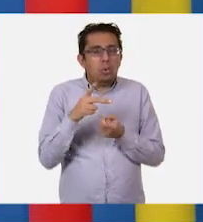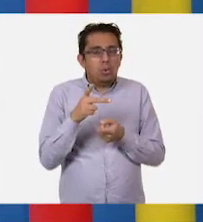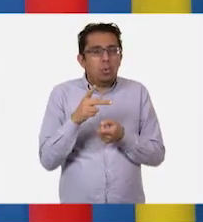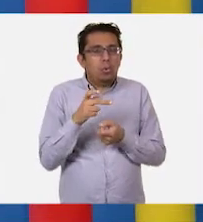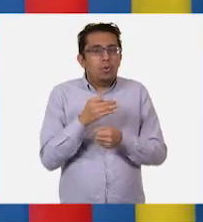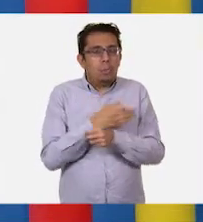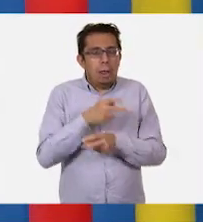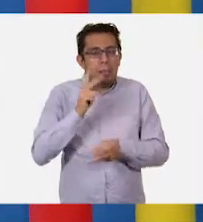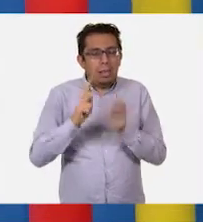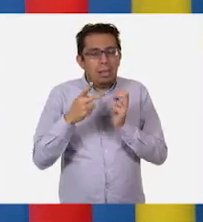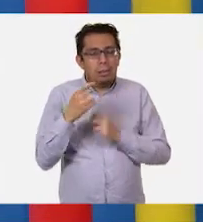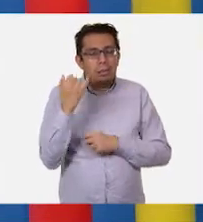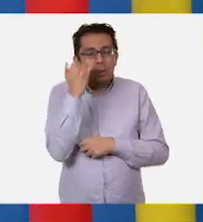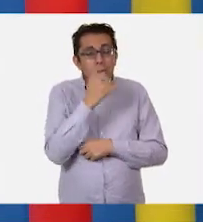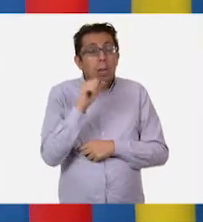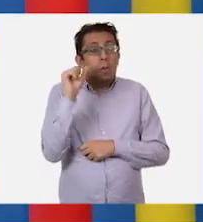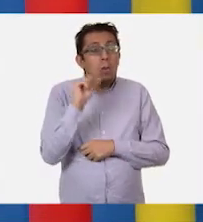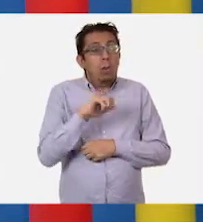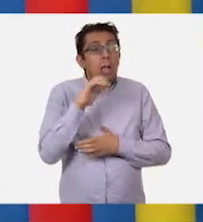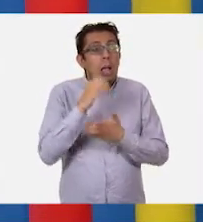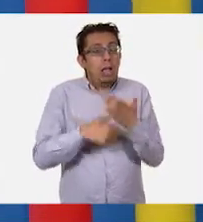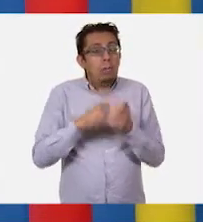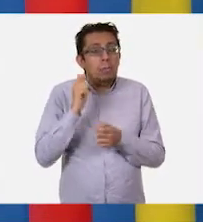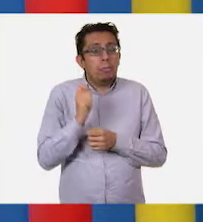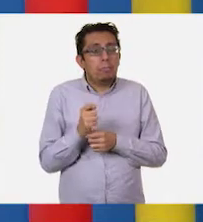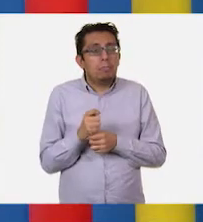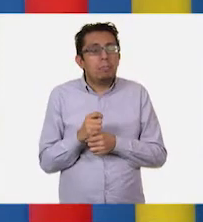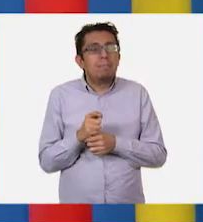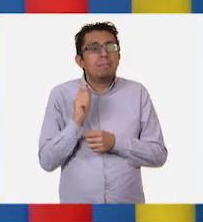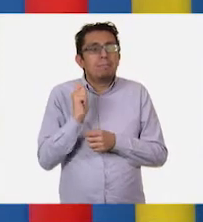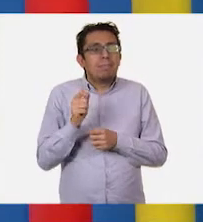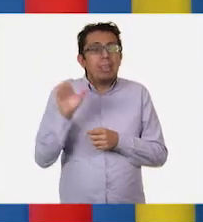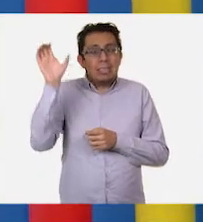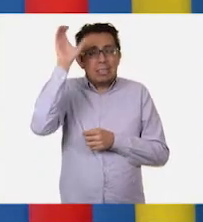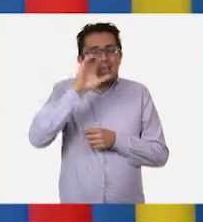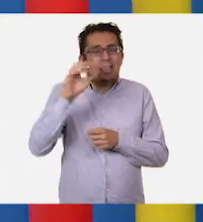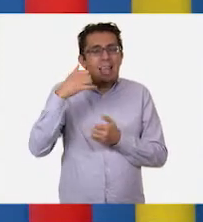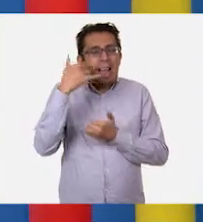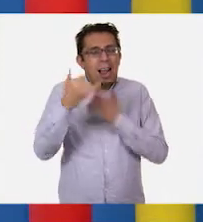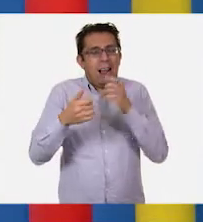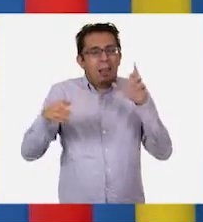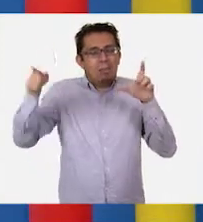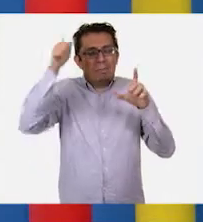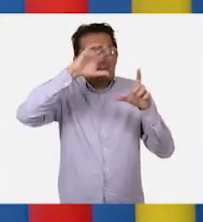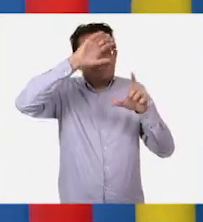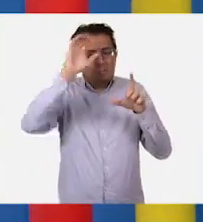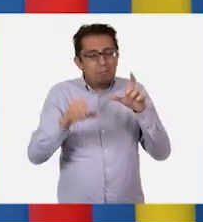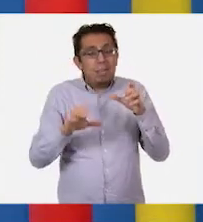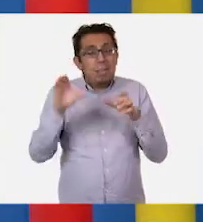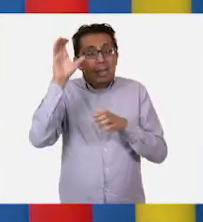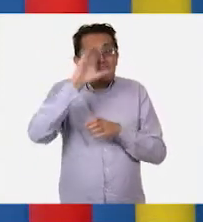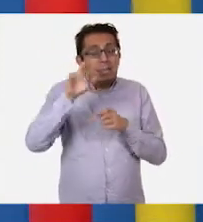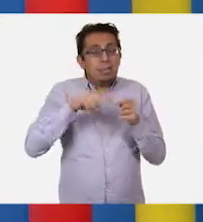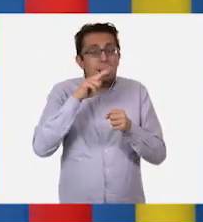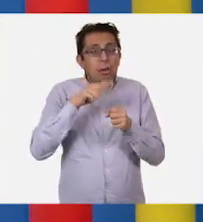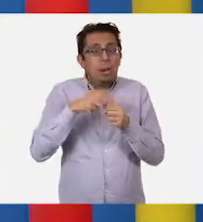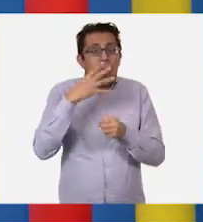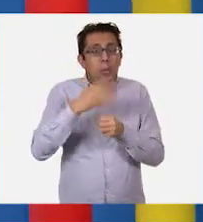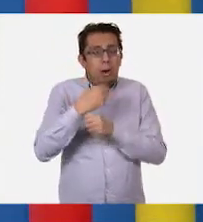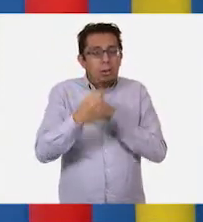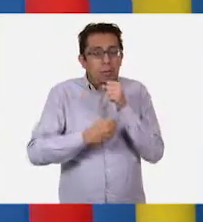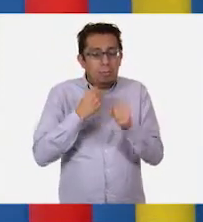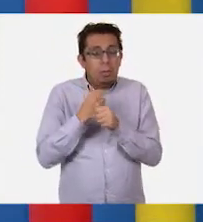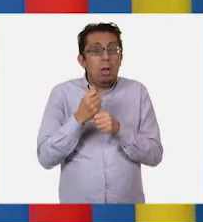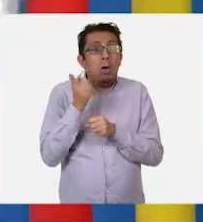materna. Por hoy hemos terminado con La Ruleta de la Ciencia, de Ciencias Naturales de cuarto grado. Espero que lo